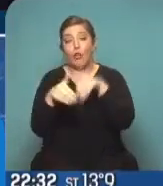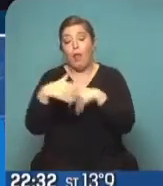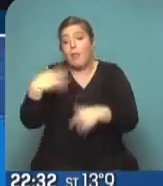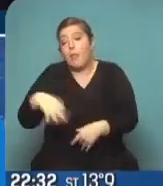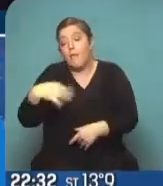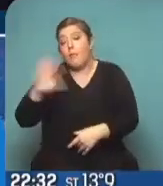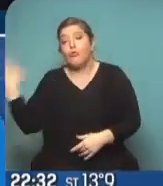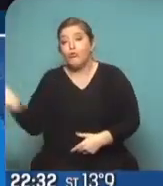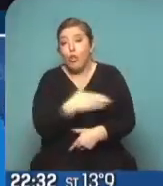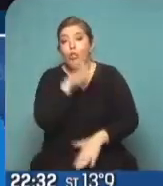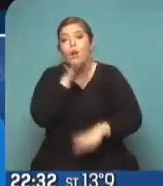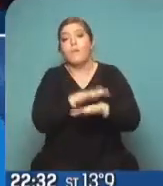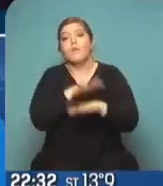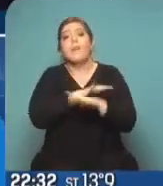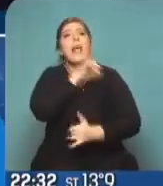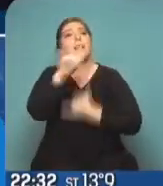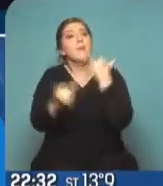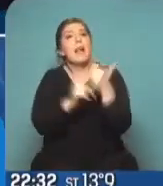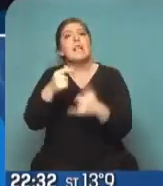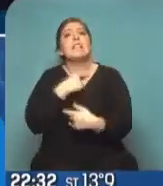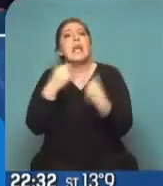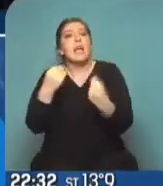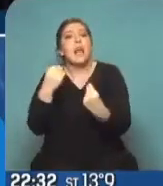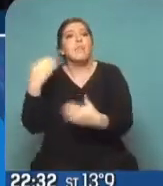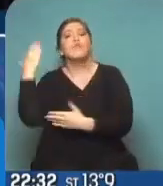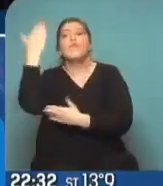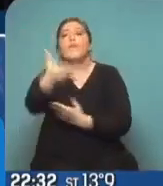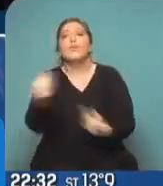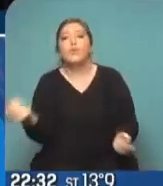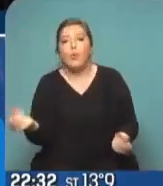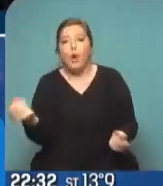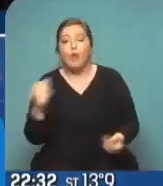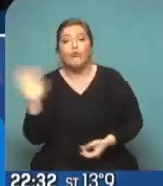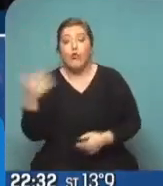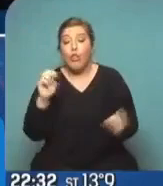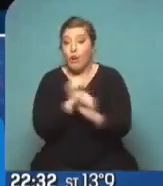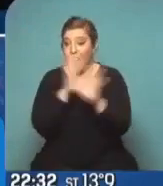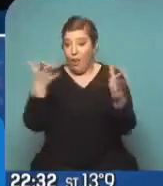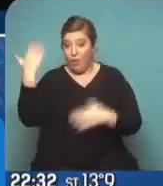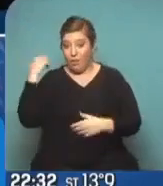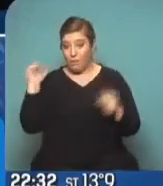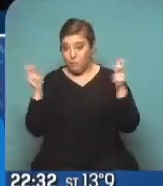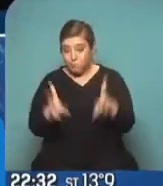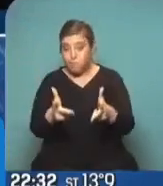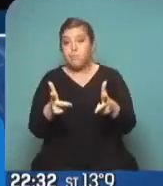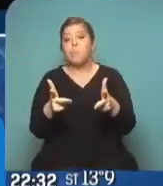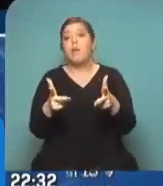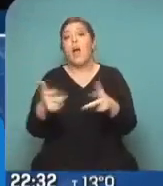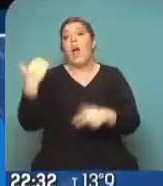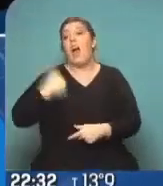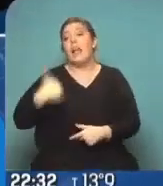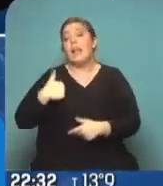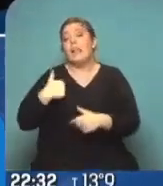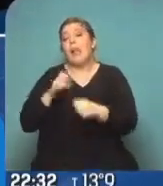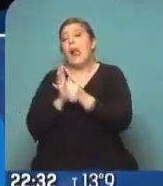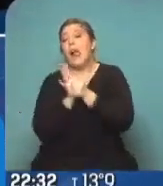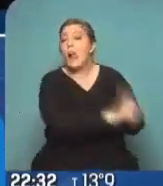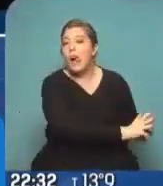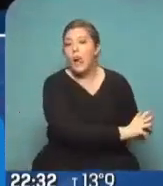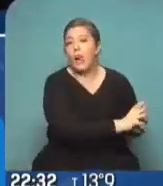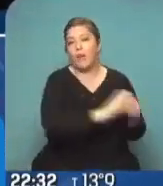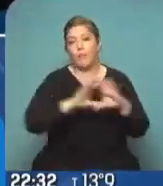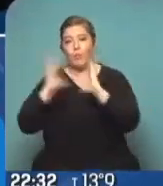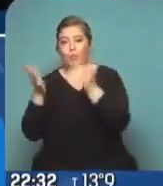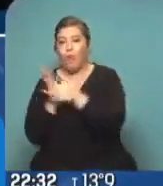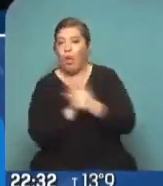responsables de explicar qué es lo que queremos hacer hacia futuro, porque lo que todos tenemos claro, que dije recién, es que la Argentina aislada del mundo no tiene futuro.